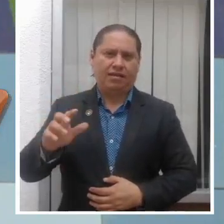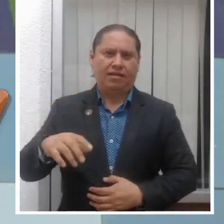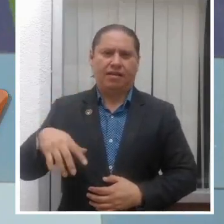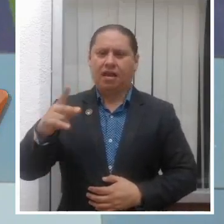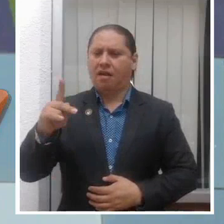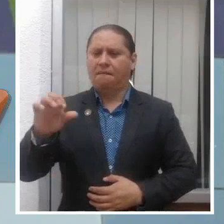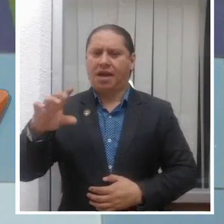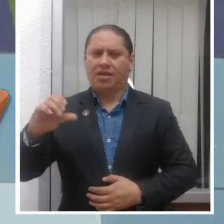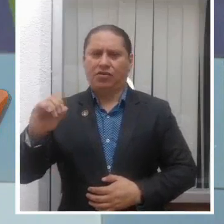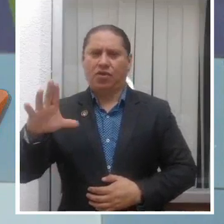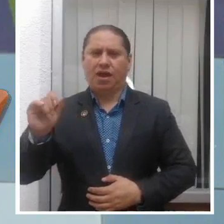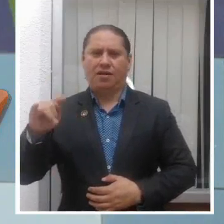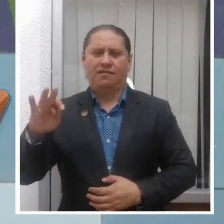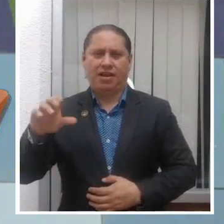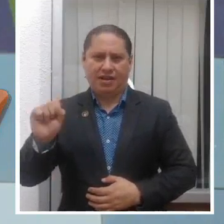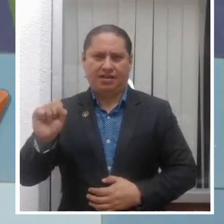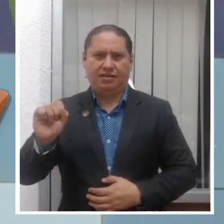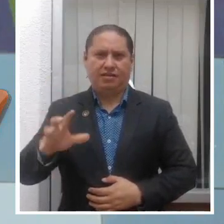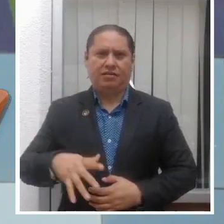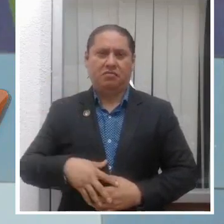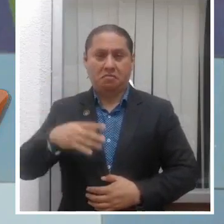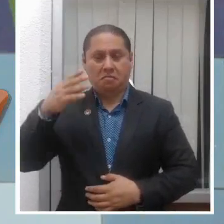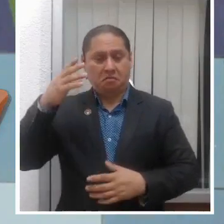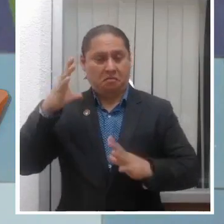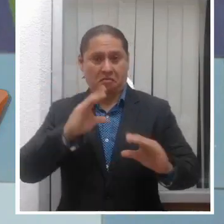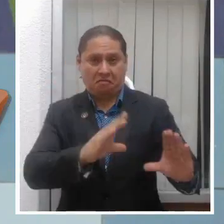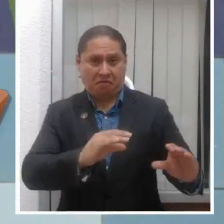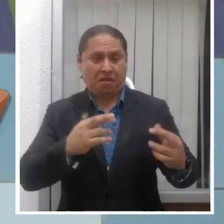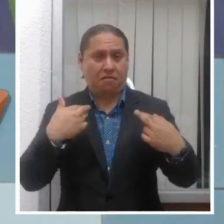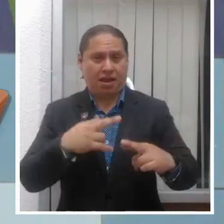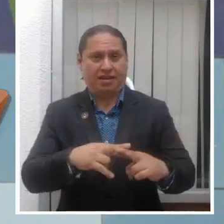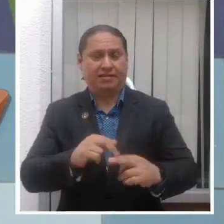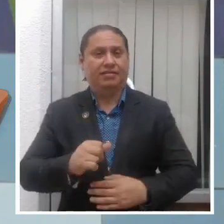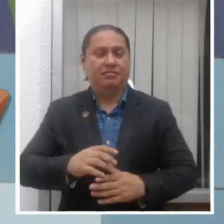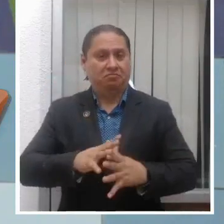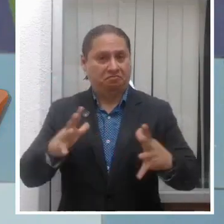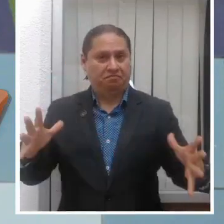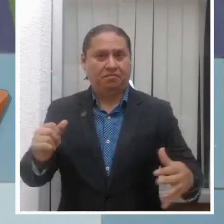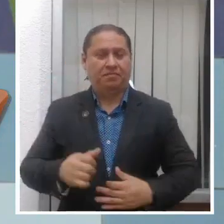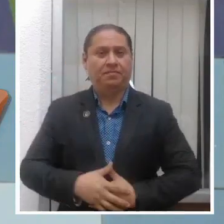Pancho Álvarez, mi gran maestro,